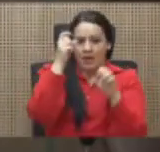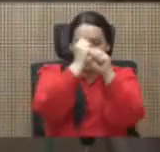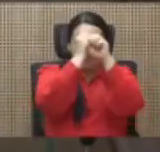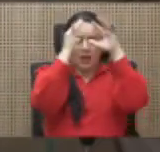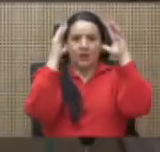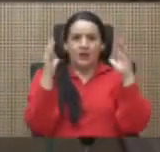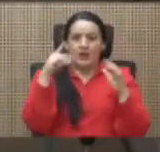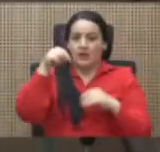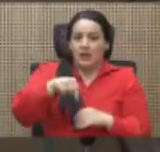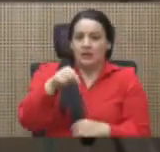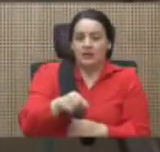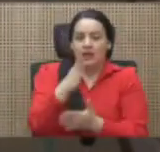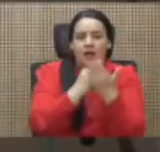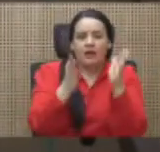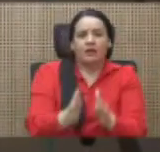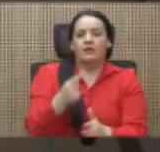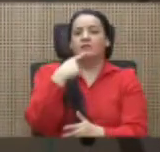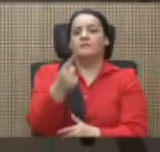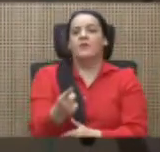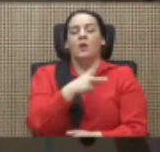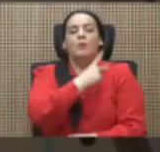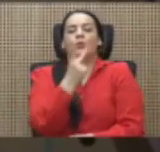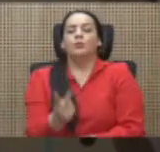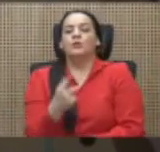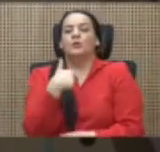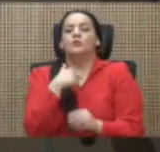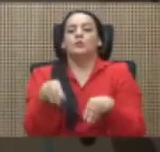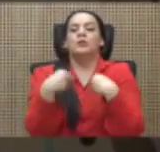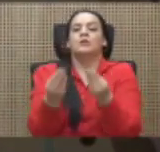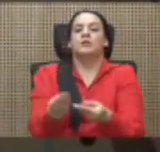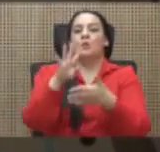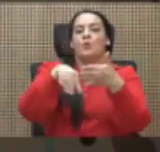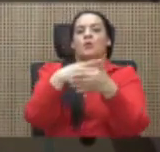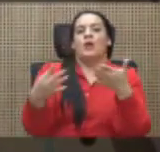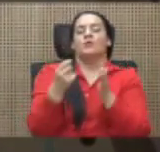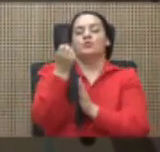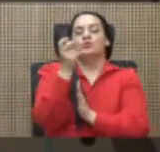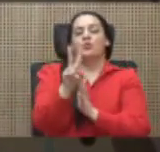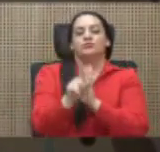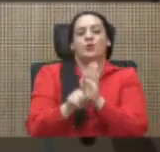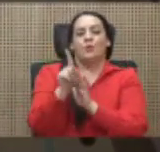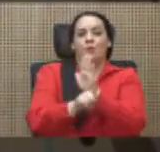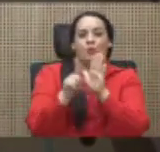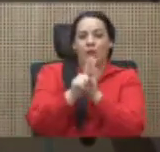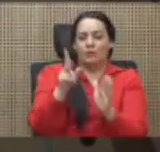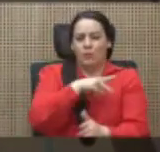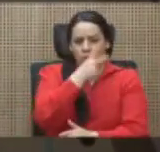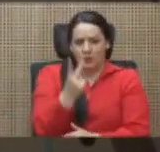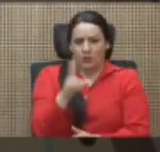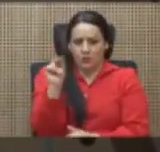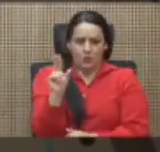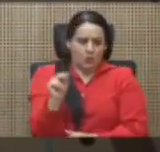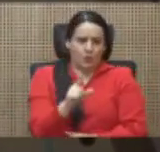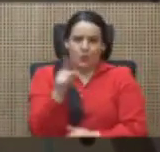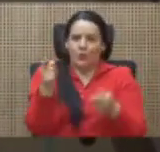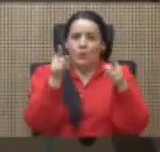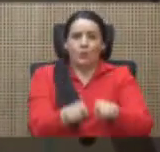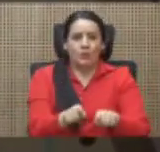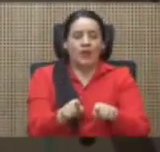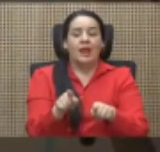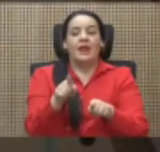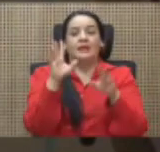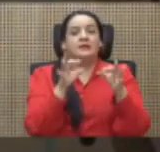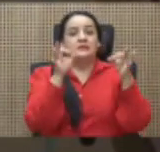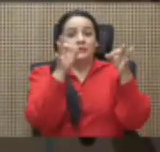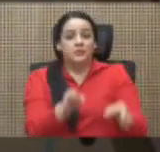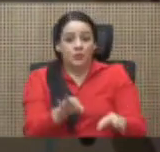que acá a alguien le dirán, es voluntario que te pases a jornadas de 12 horas, es voluntario que ocurra esto? No, lo que ocurre es que la decisión es entre tomar el